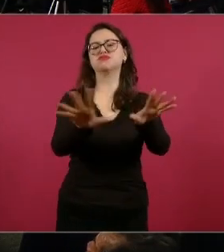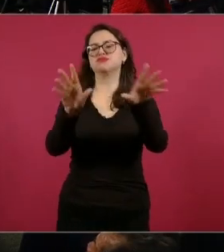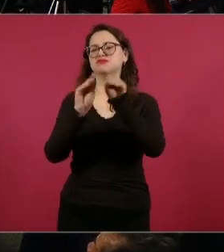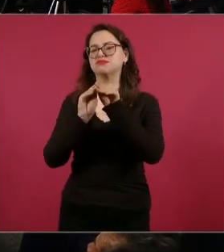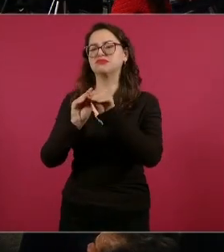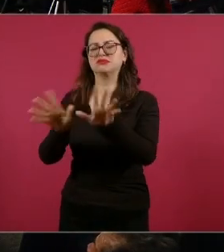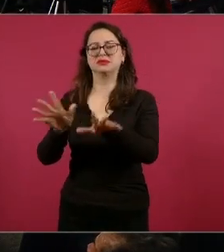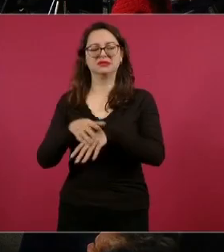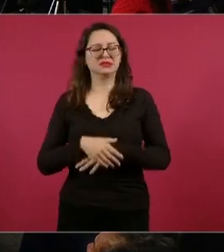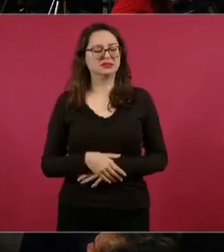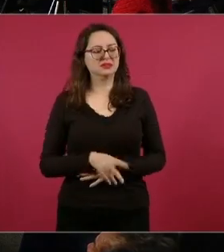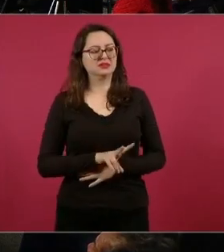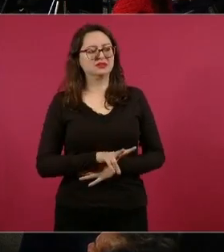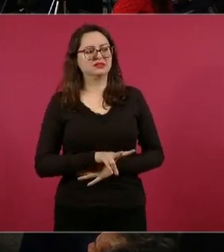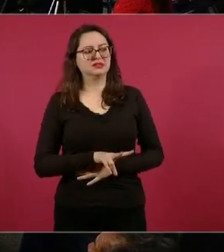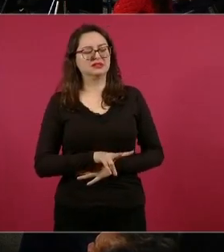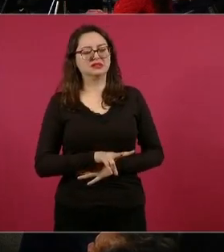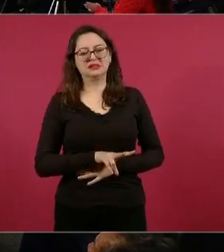Fíjense que ayer,